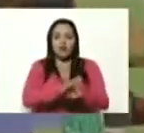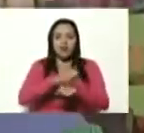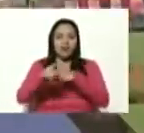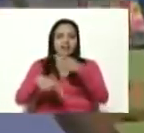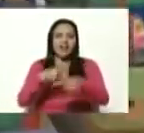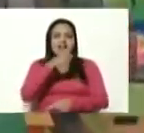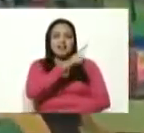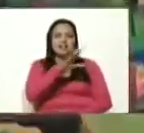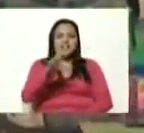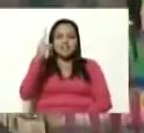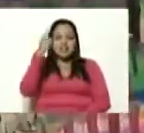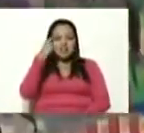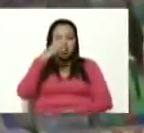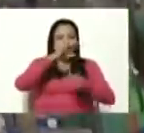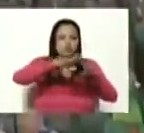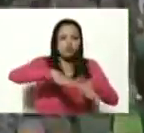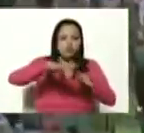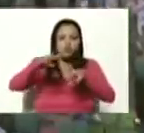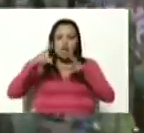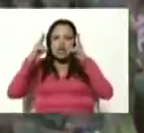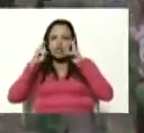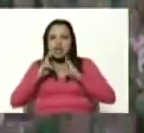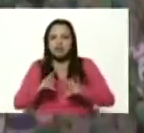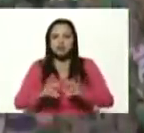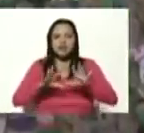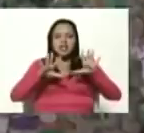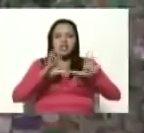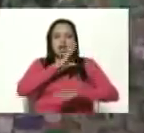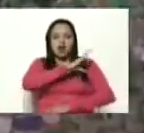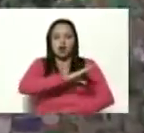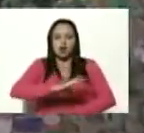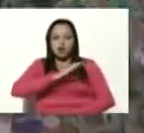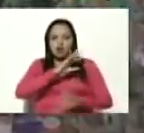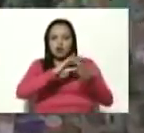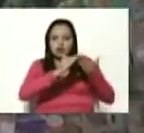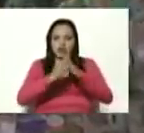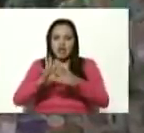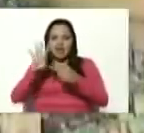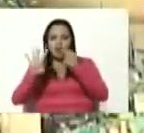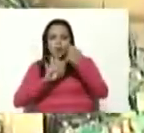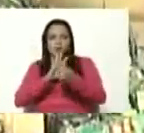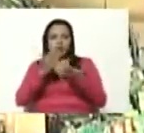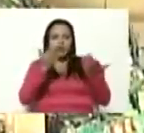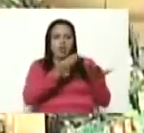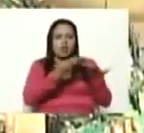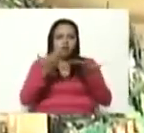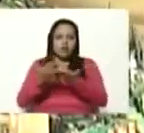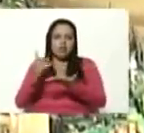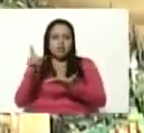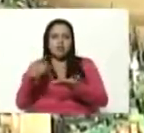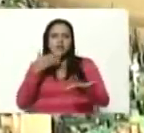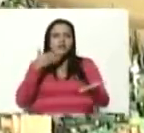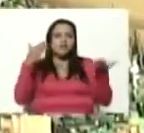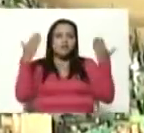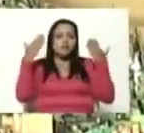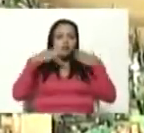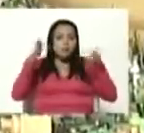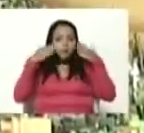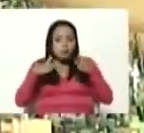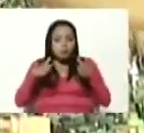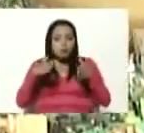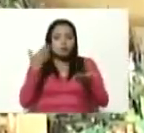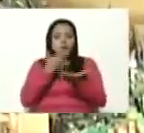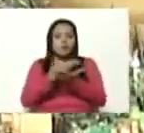días, desinfectamos los 10 consejos comunales con las 4 escuelas, con los planteamientos educativos. Estamos muy